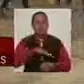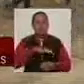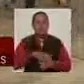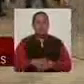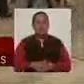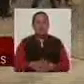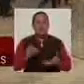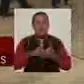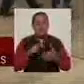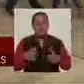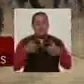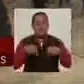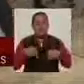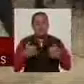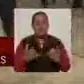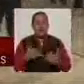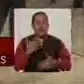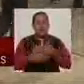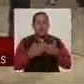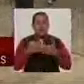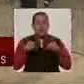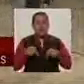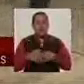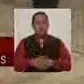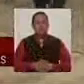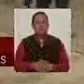viene desarrollando.